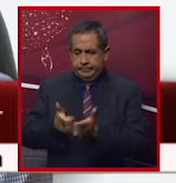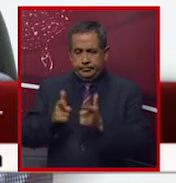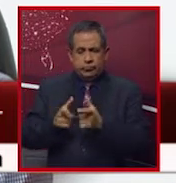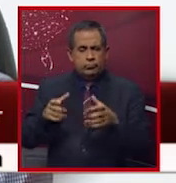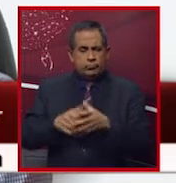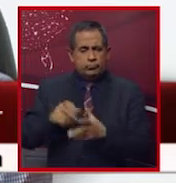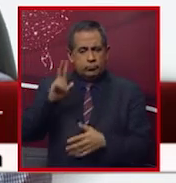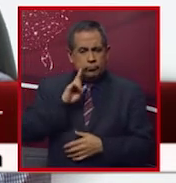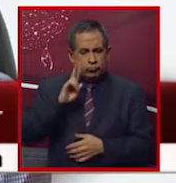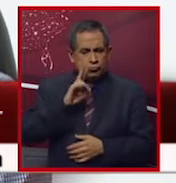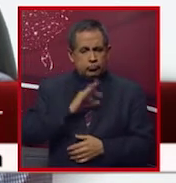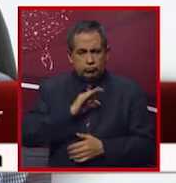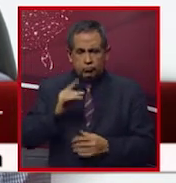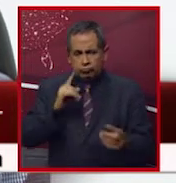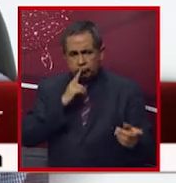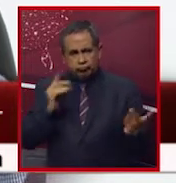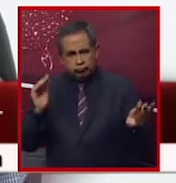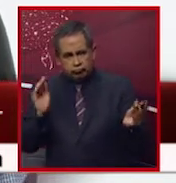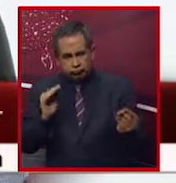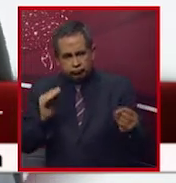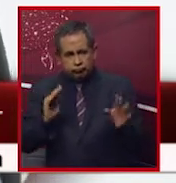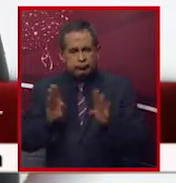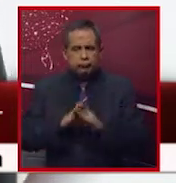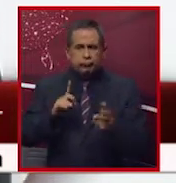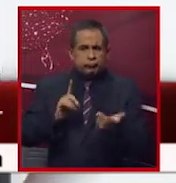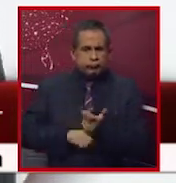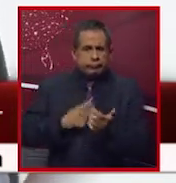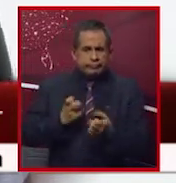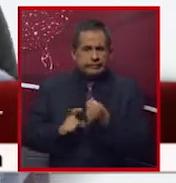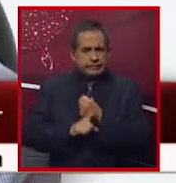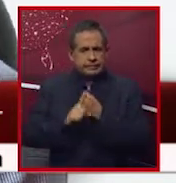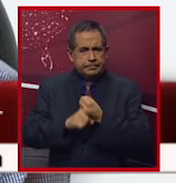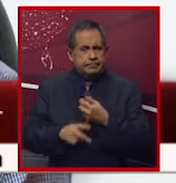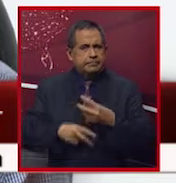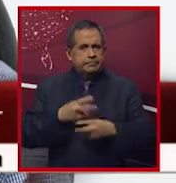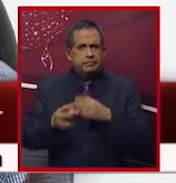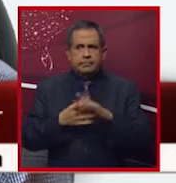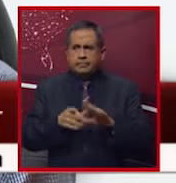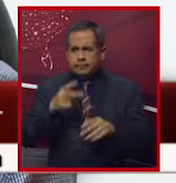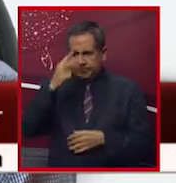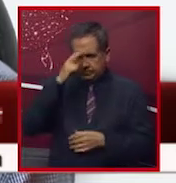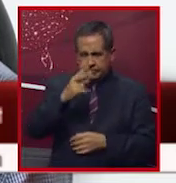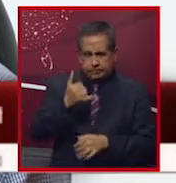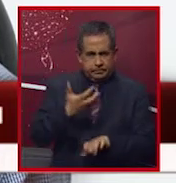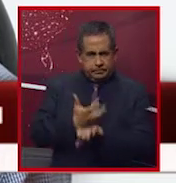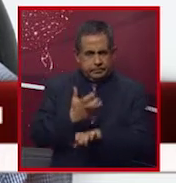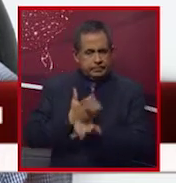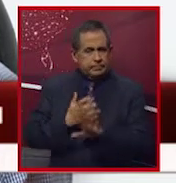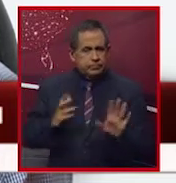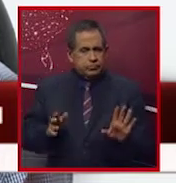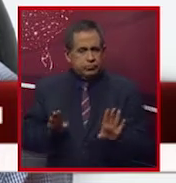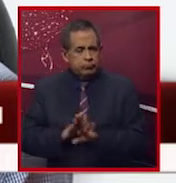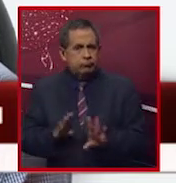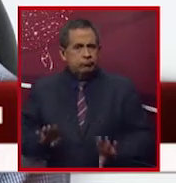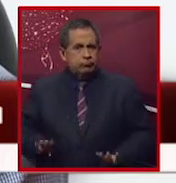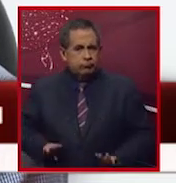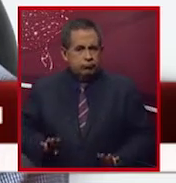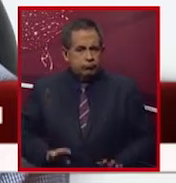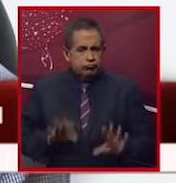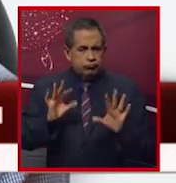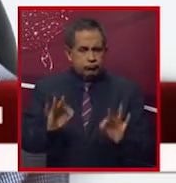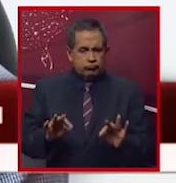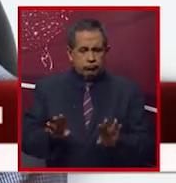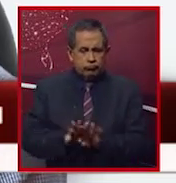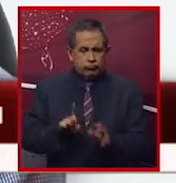pues pudieran discutir pues no solamente un problema entre México y Estados Unidos, sino una actitud